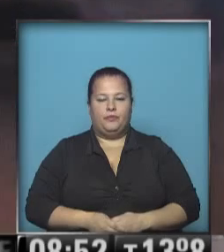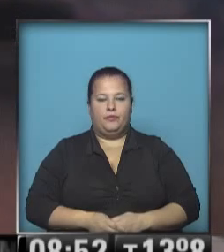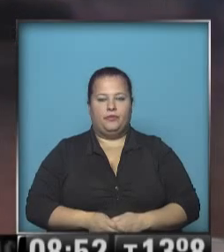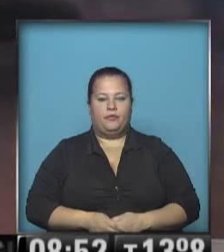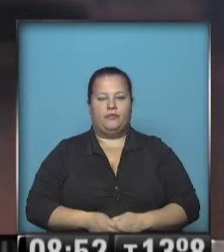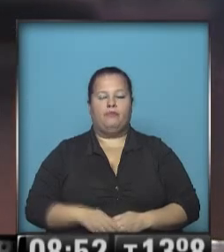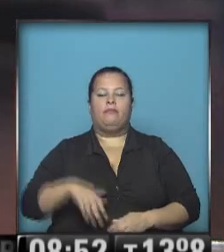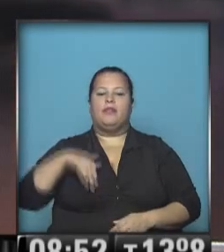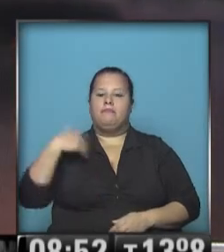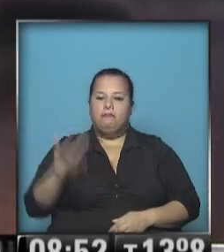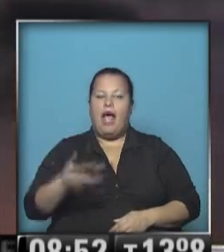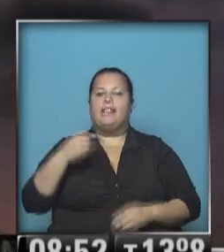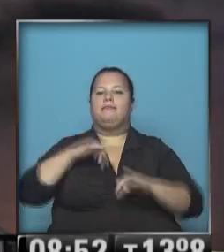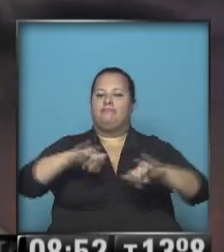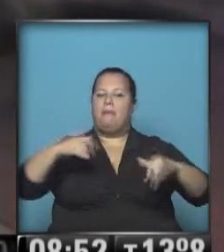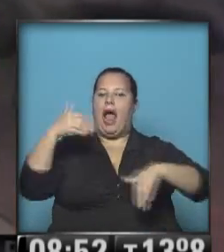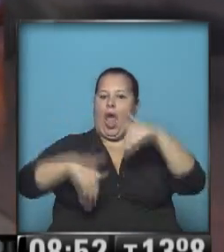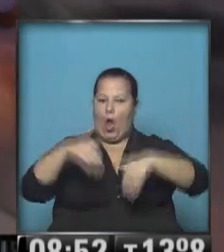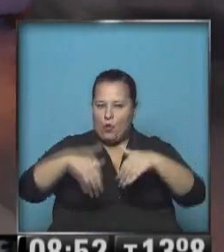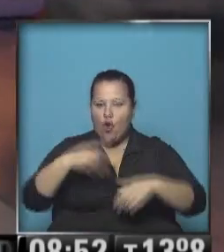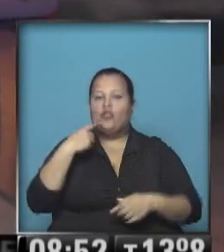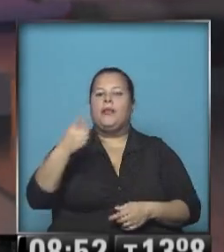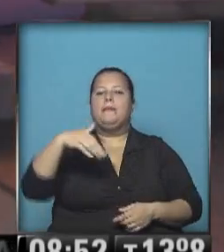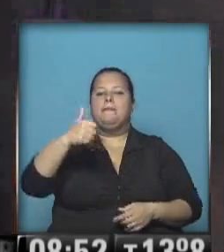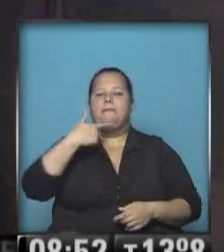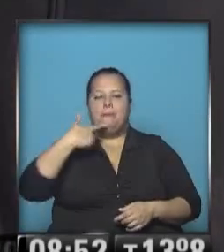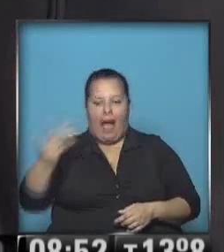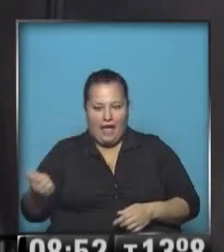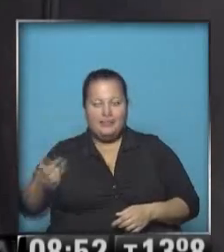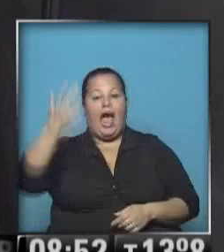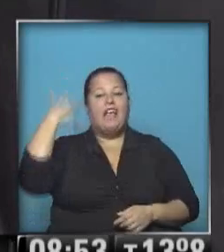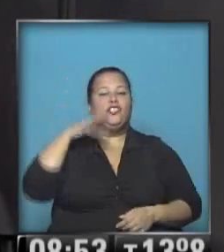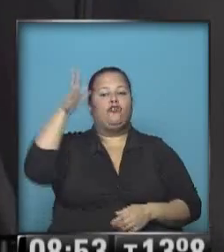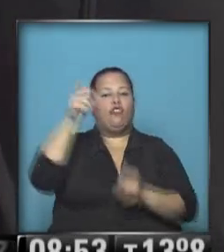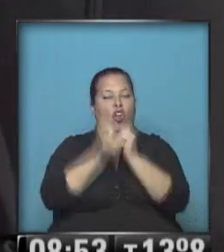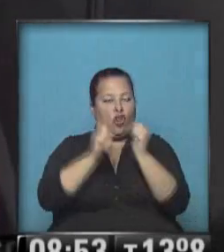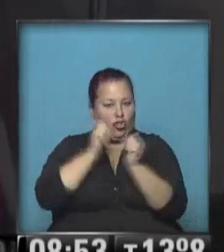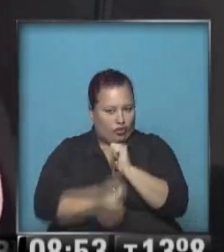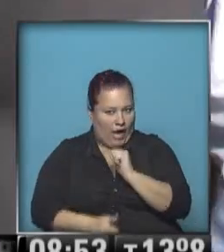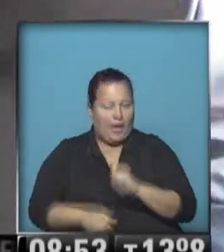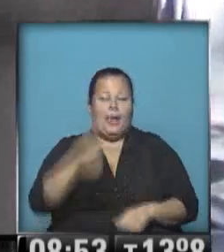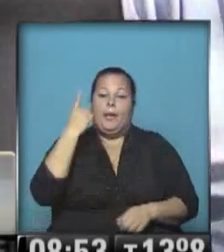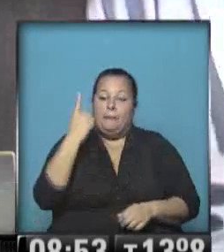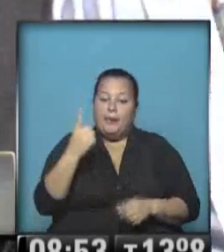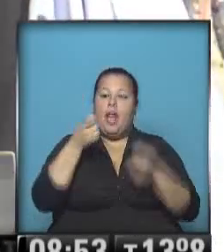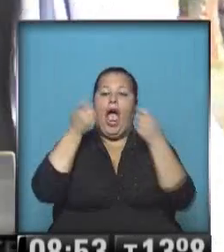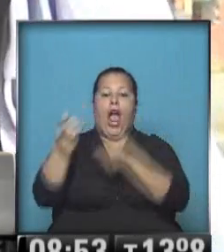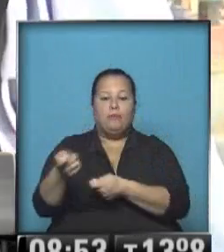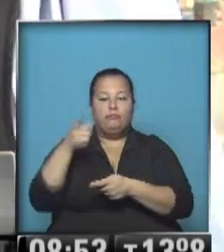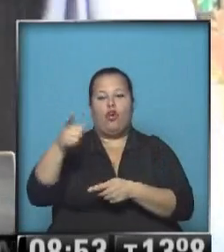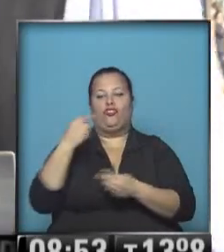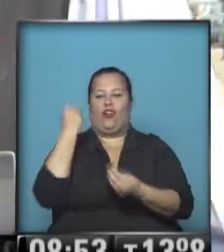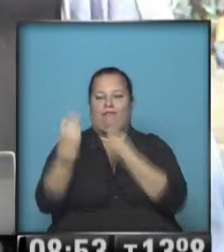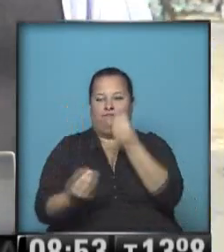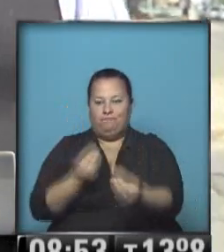más actividad proselitista en este caso hablemos de sergio massa ayer estuvo en rosario primero acompañando a los